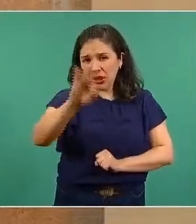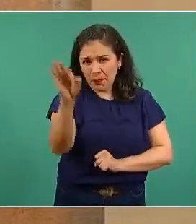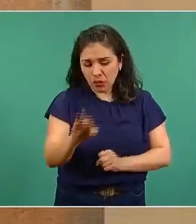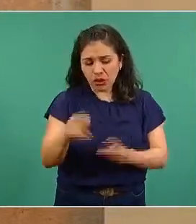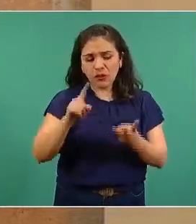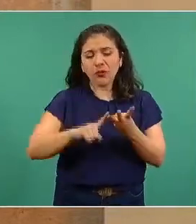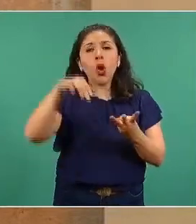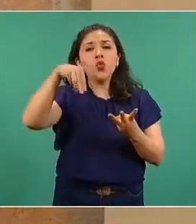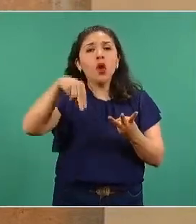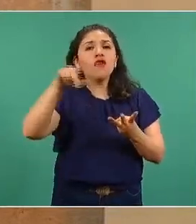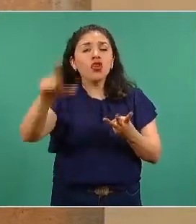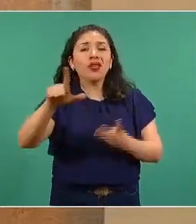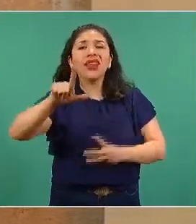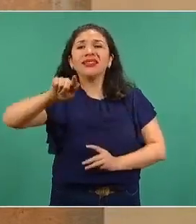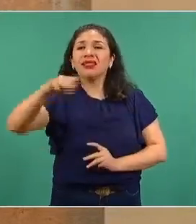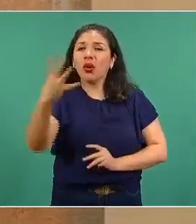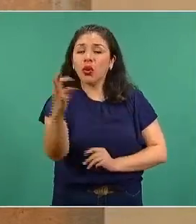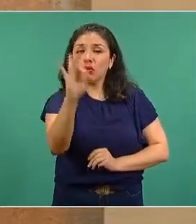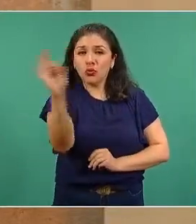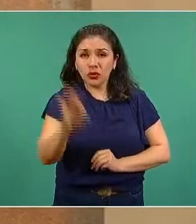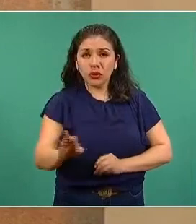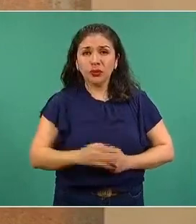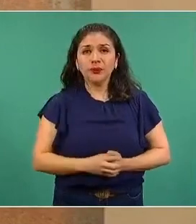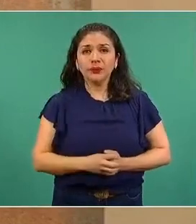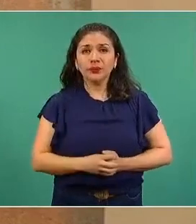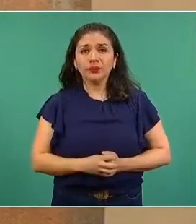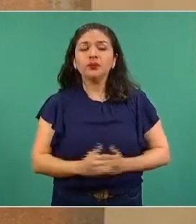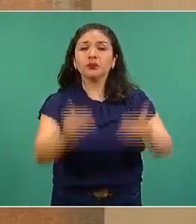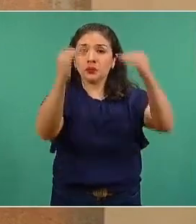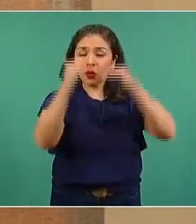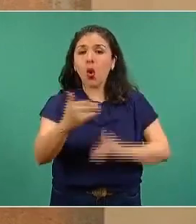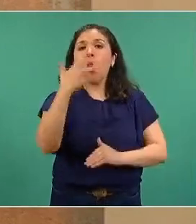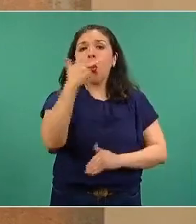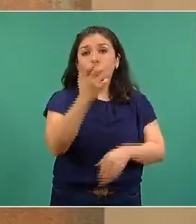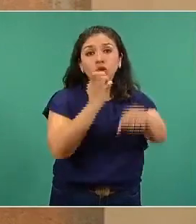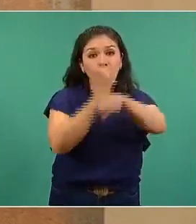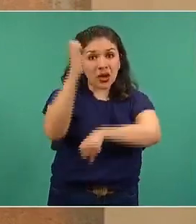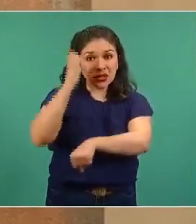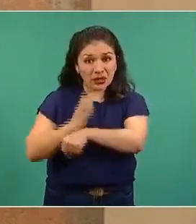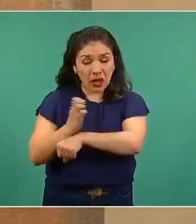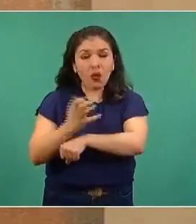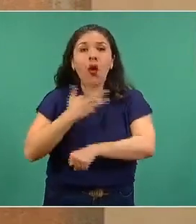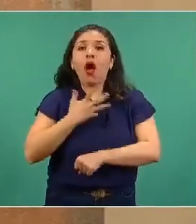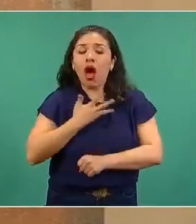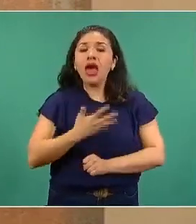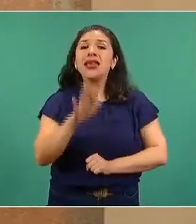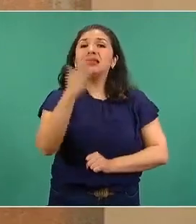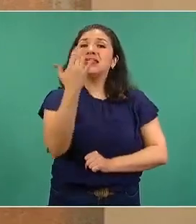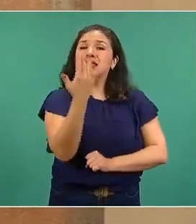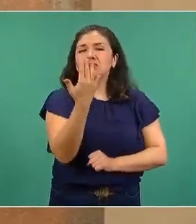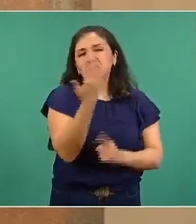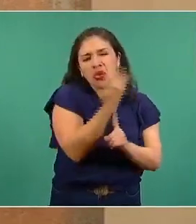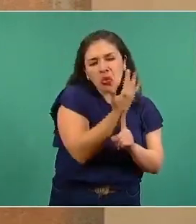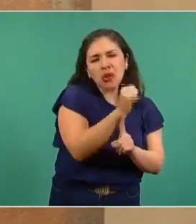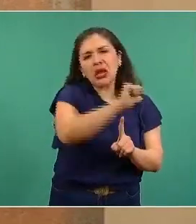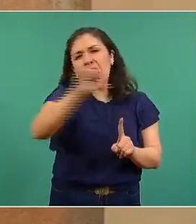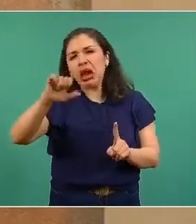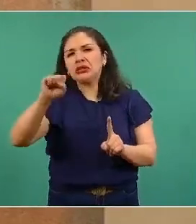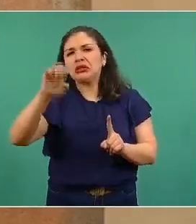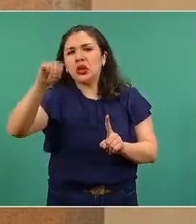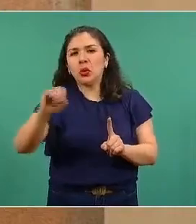80% y Nuevo León 74%. 8 entidades que tienen entre 50